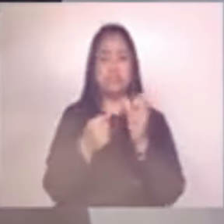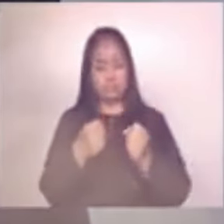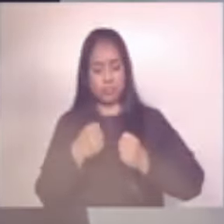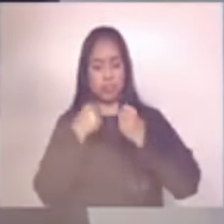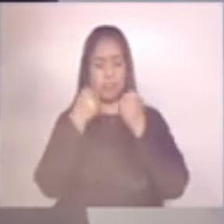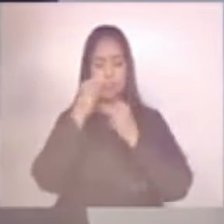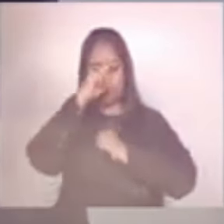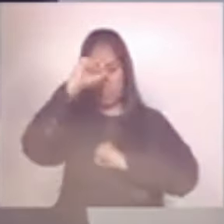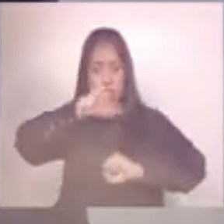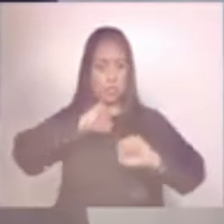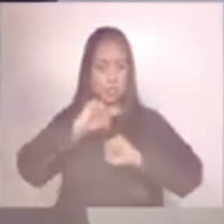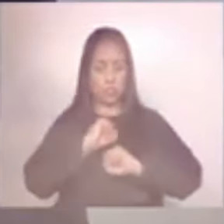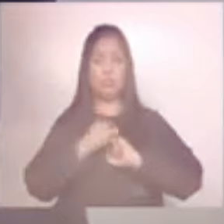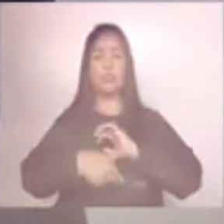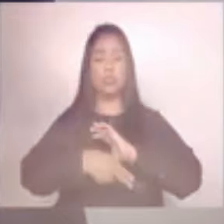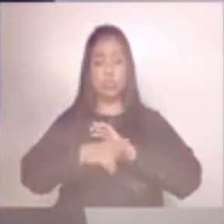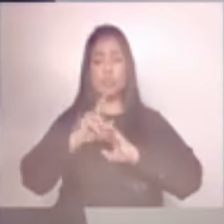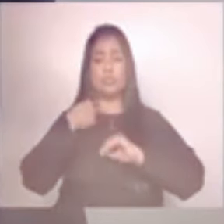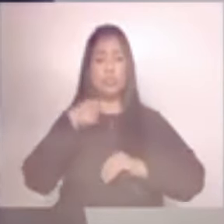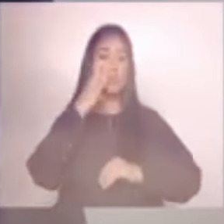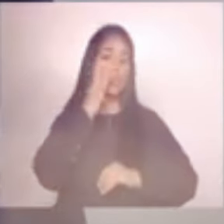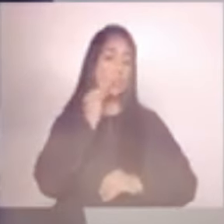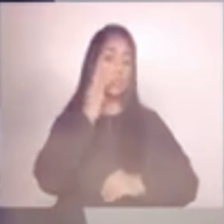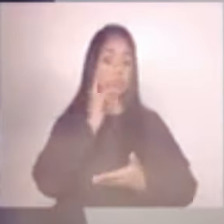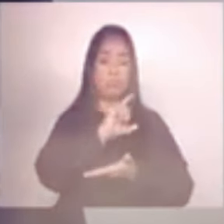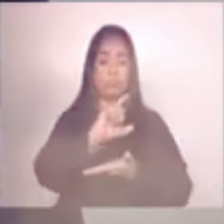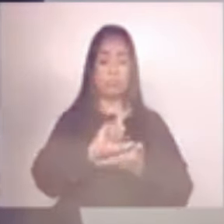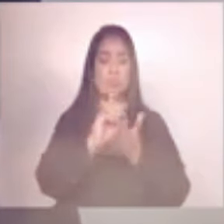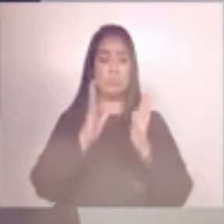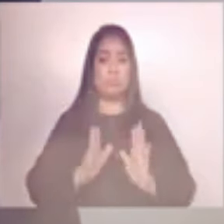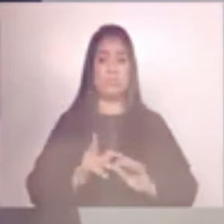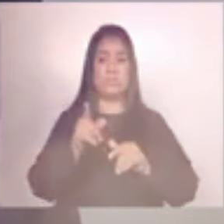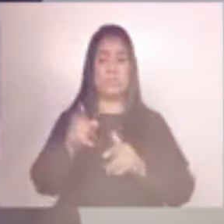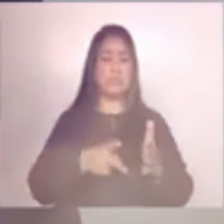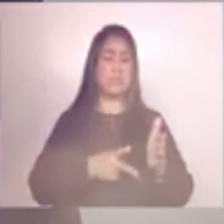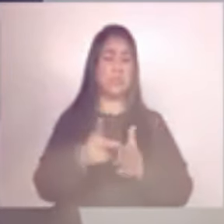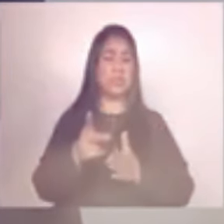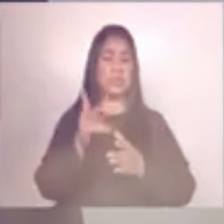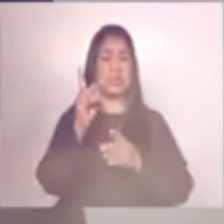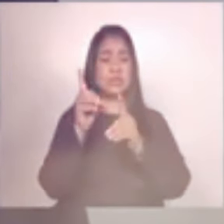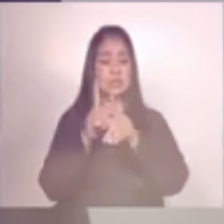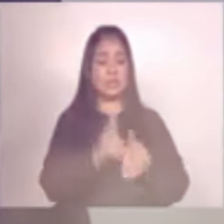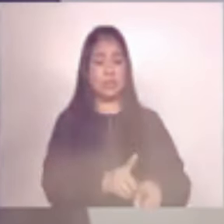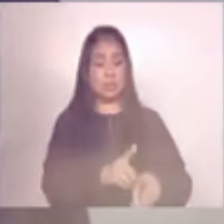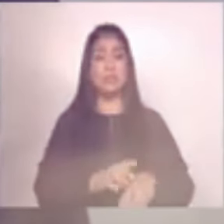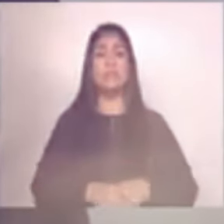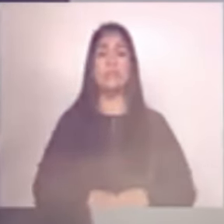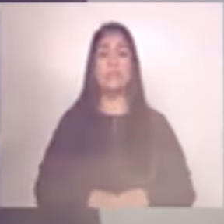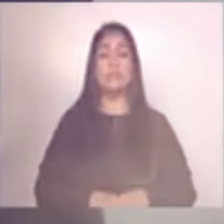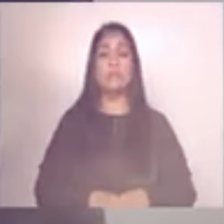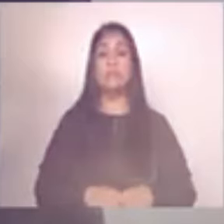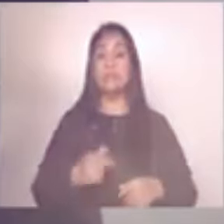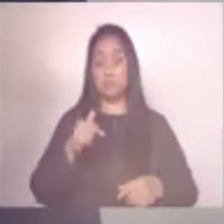la experiencia ciudadana de quienes han sido objeto de violencia y discriminación.